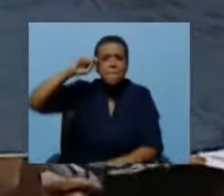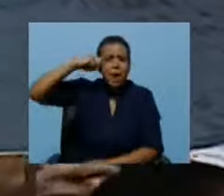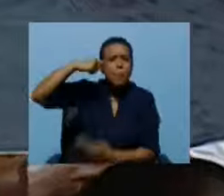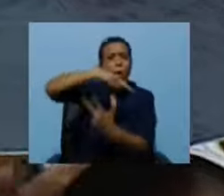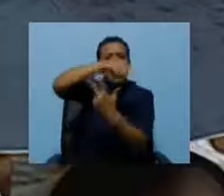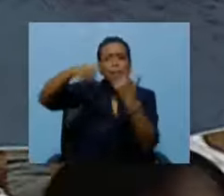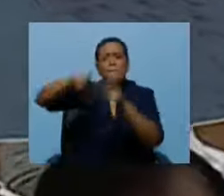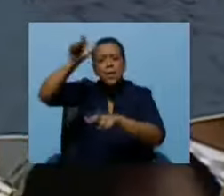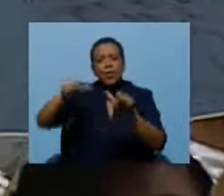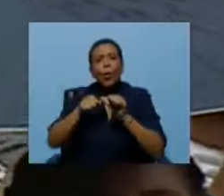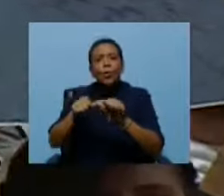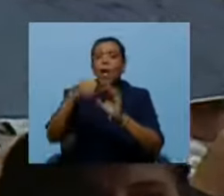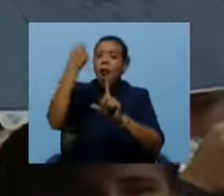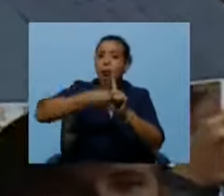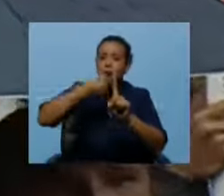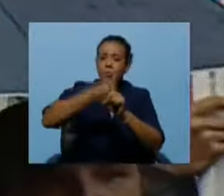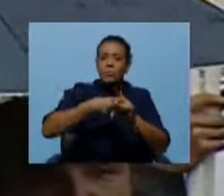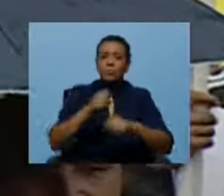y continuar su lucha.